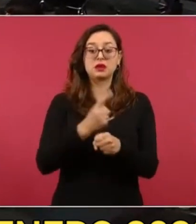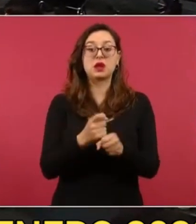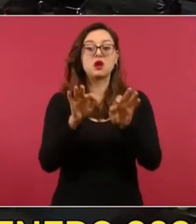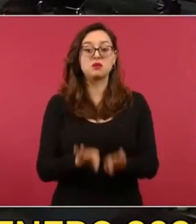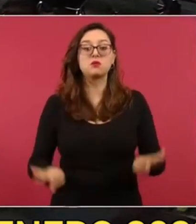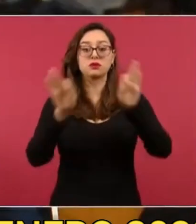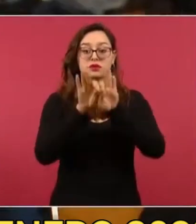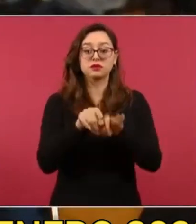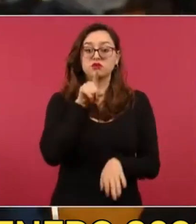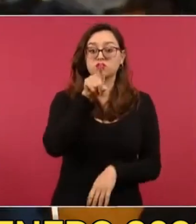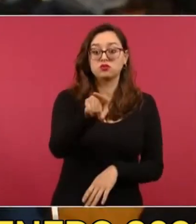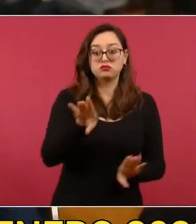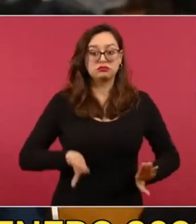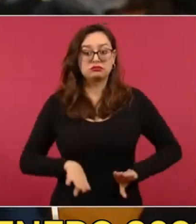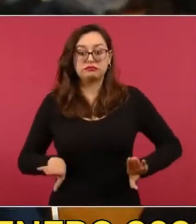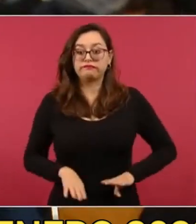Primero eso.